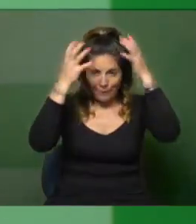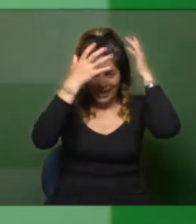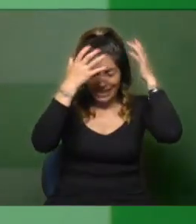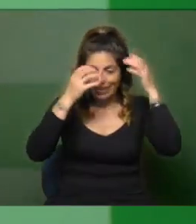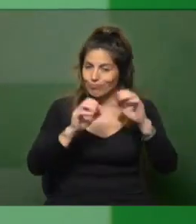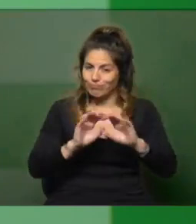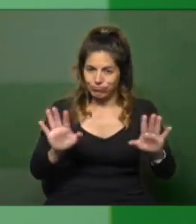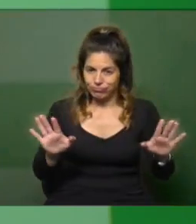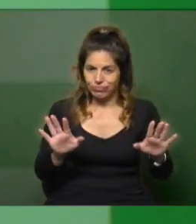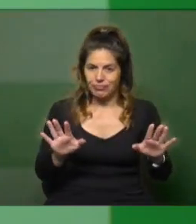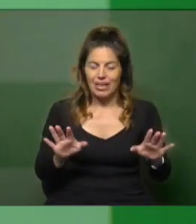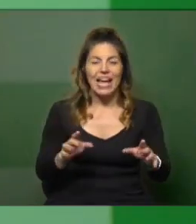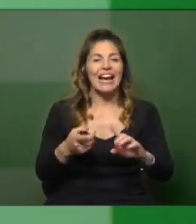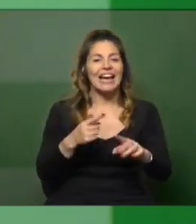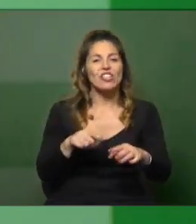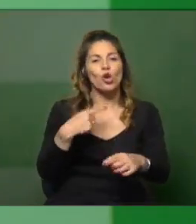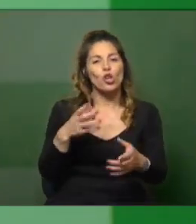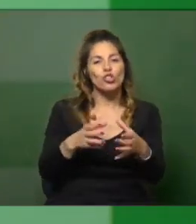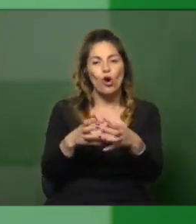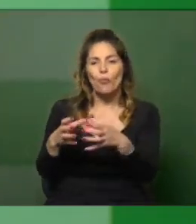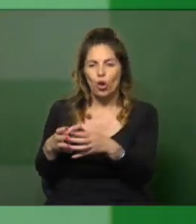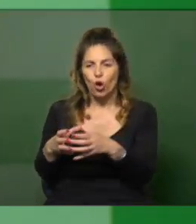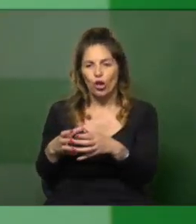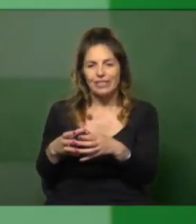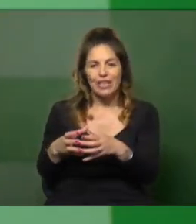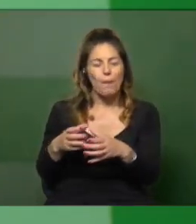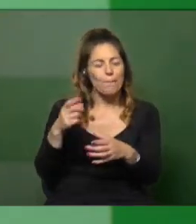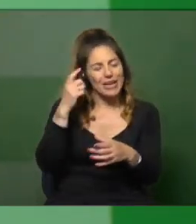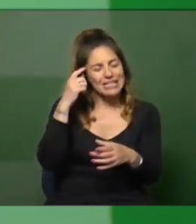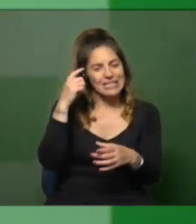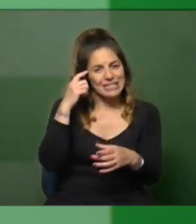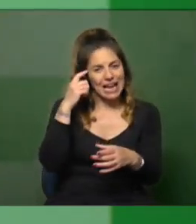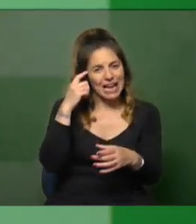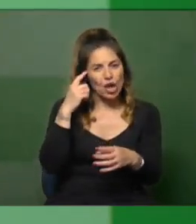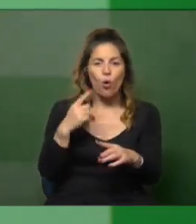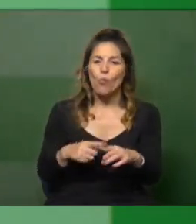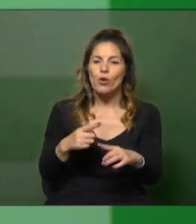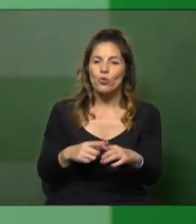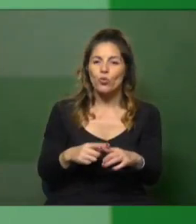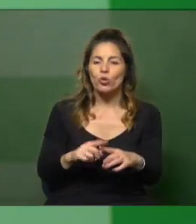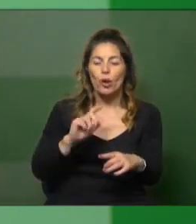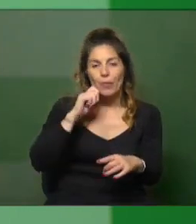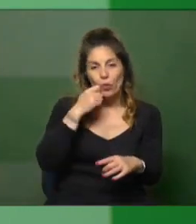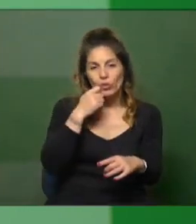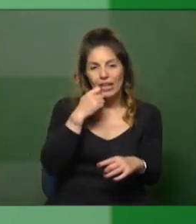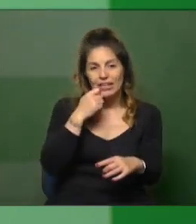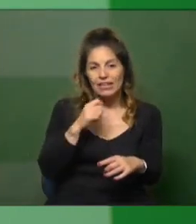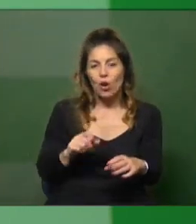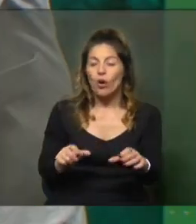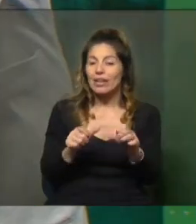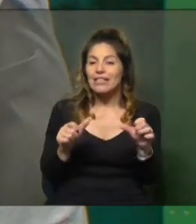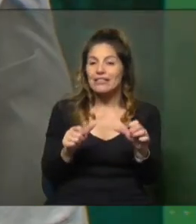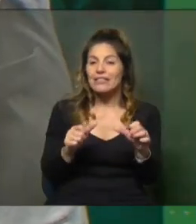disruptivo eh la relación con otros bloques Les propongo pensar un minuto y me gustaría que hubiera hasta una reacción del gobierno